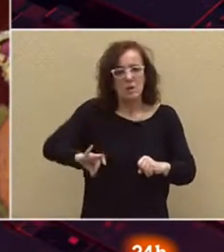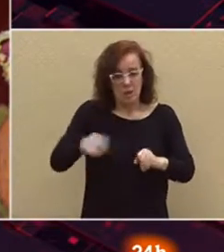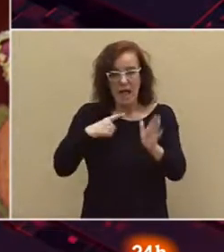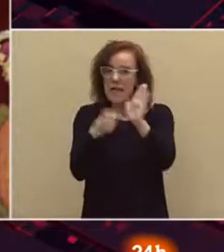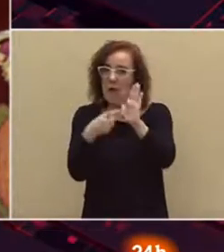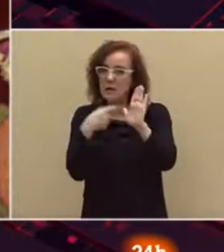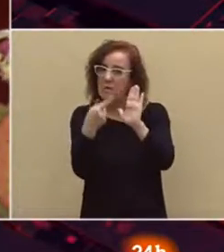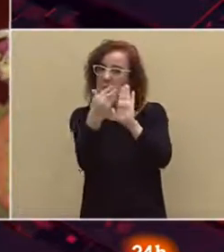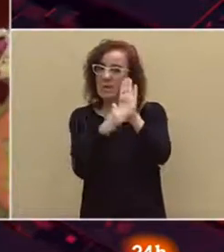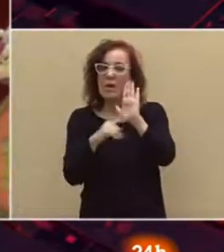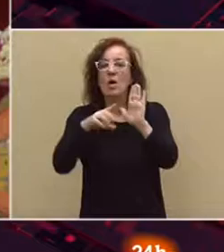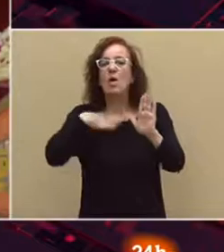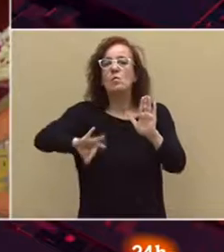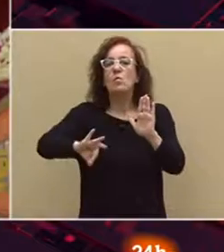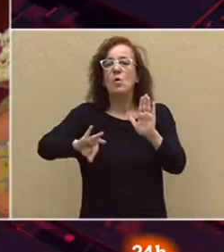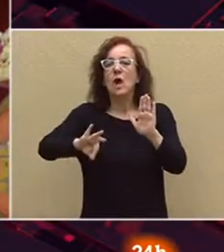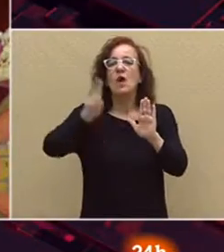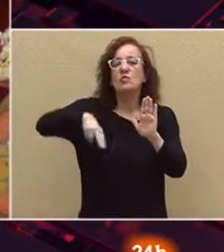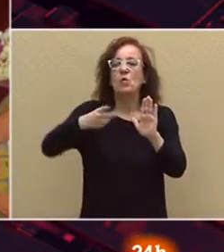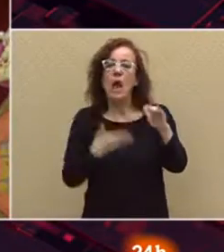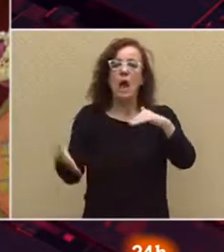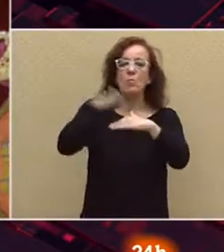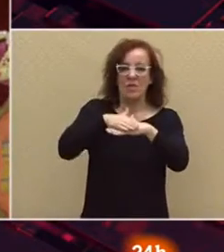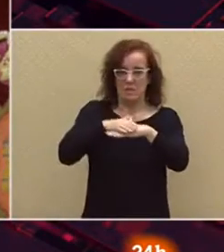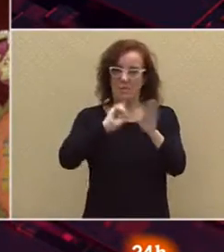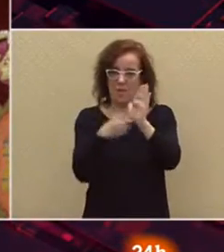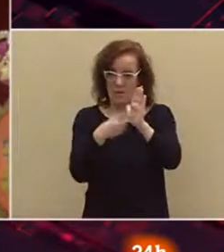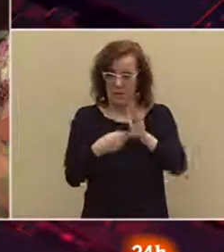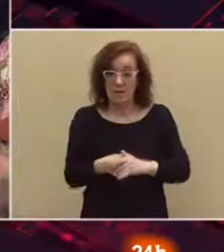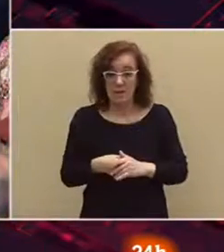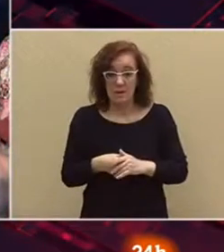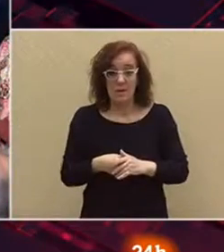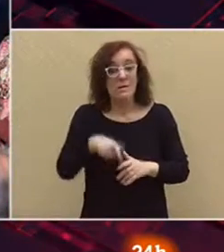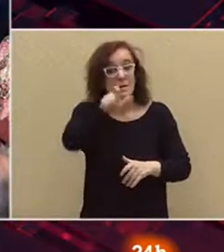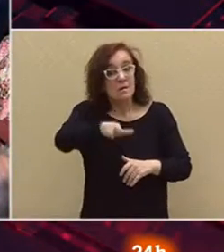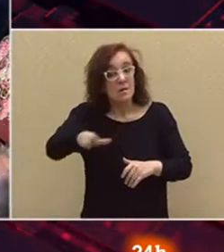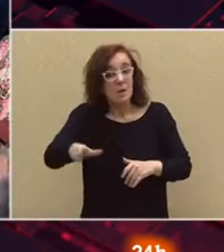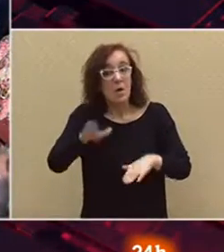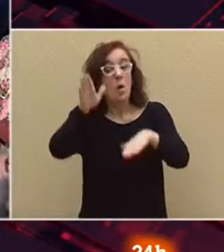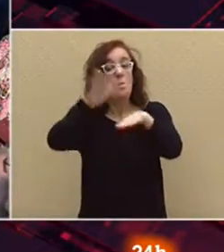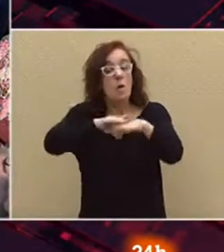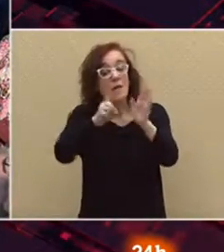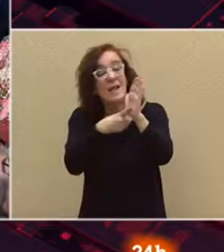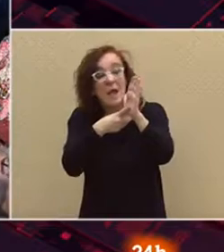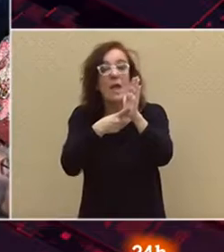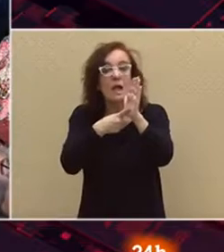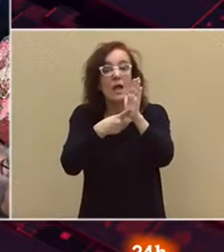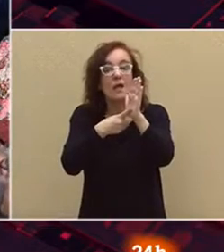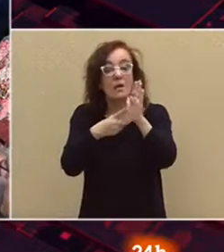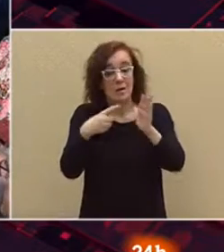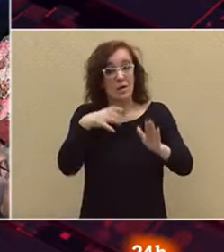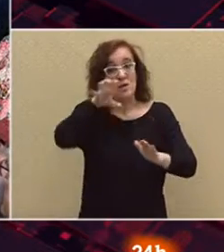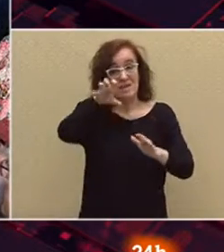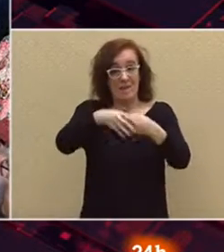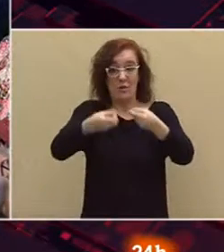nadie pueda ponerse nunca por encima de ella. Señorías, porque la ley en una nación democrática es